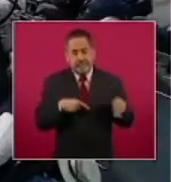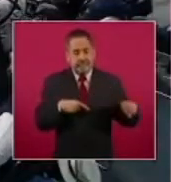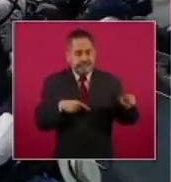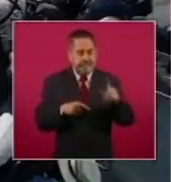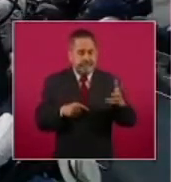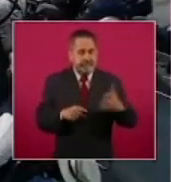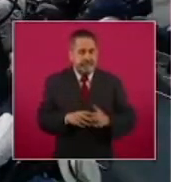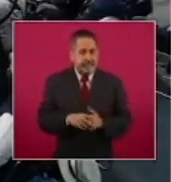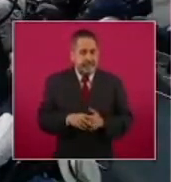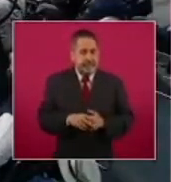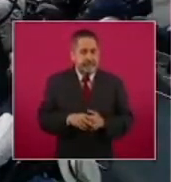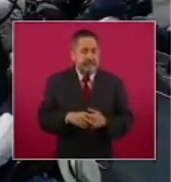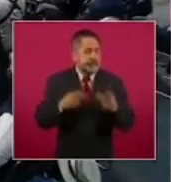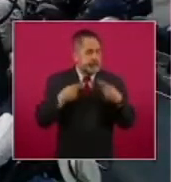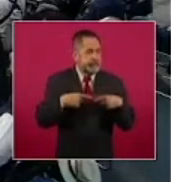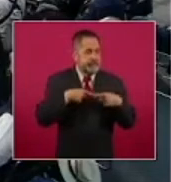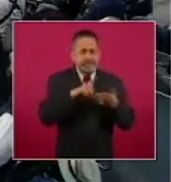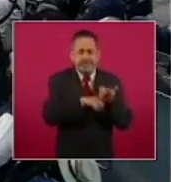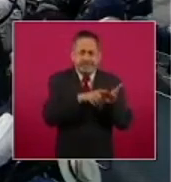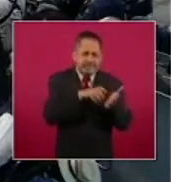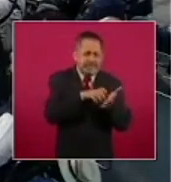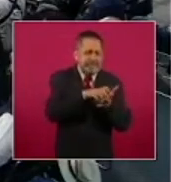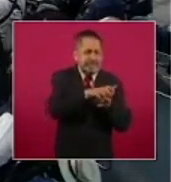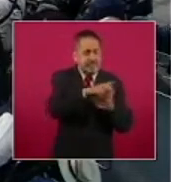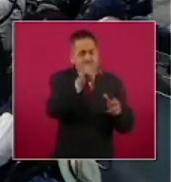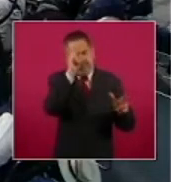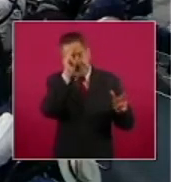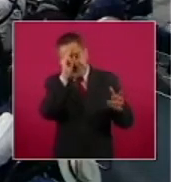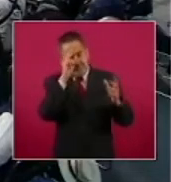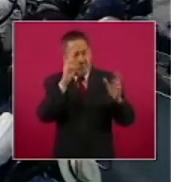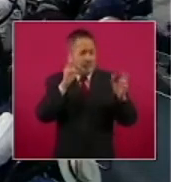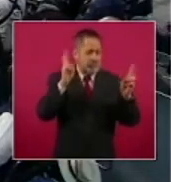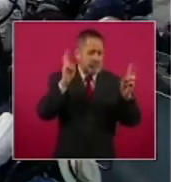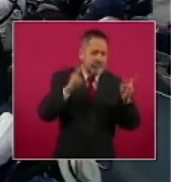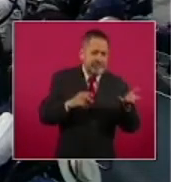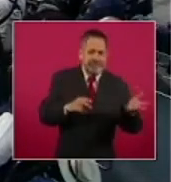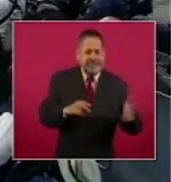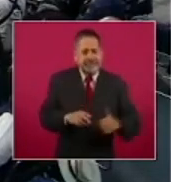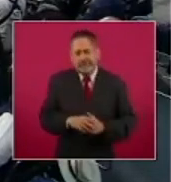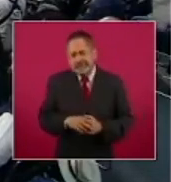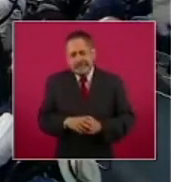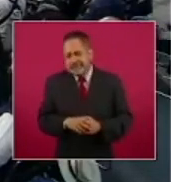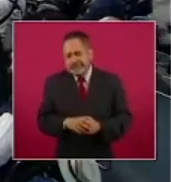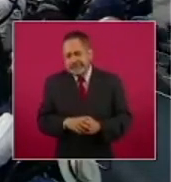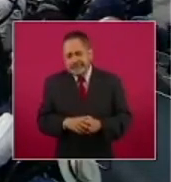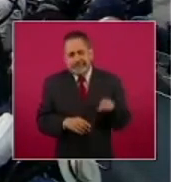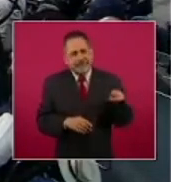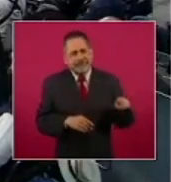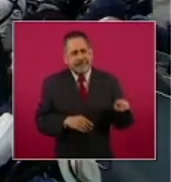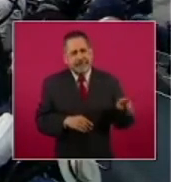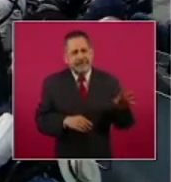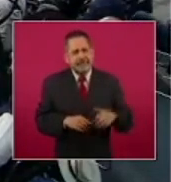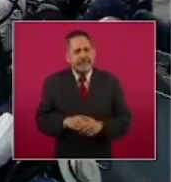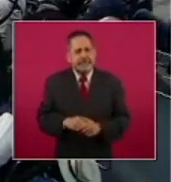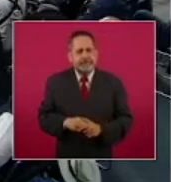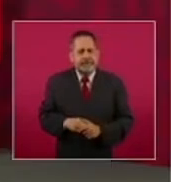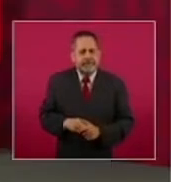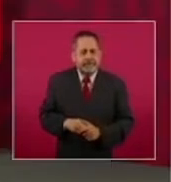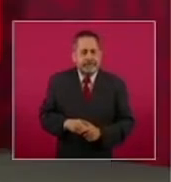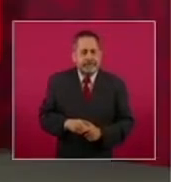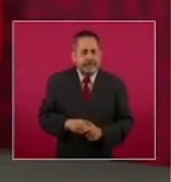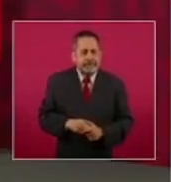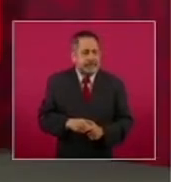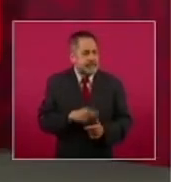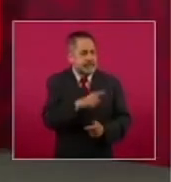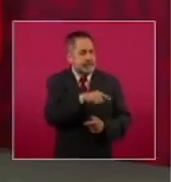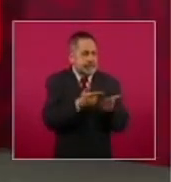actual al gobierno pasado. En el caso de Aristegui, que supuestamente fue perseguida